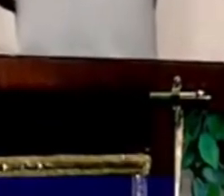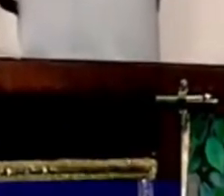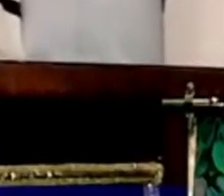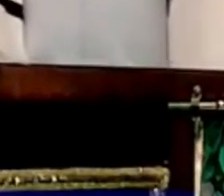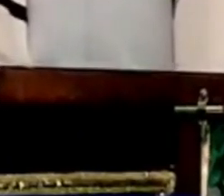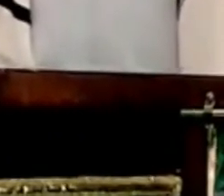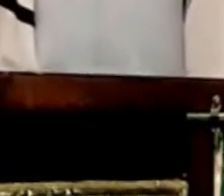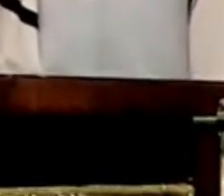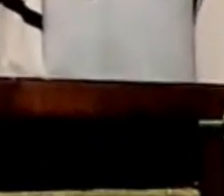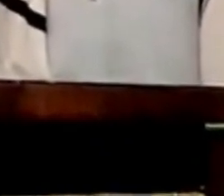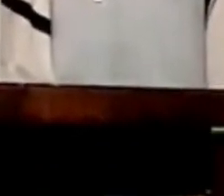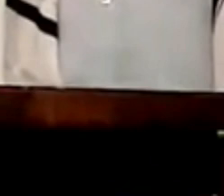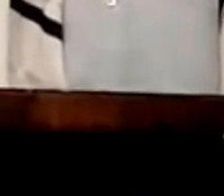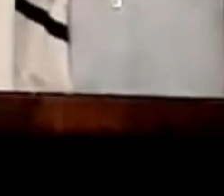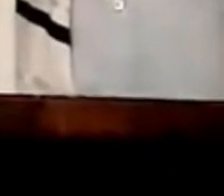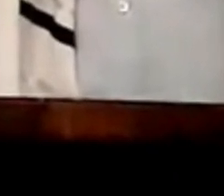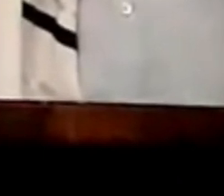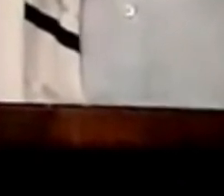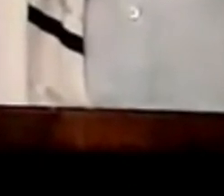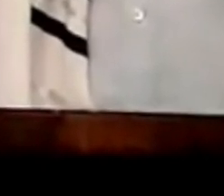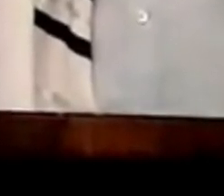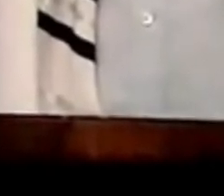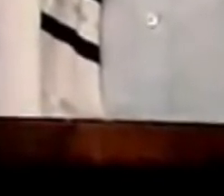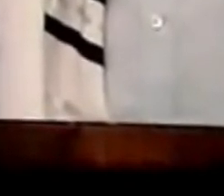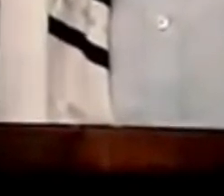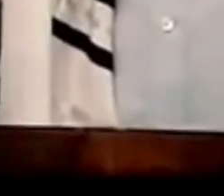es el mundo